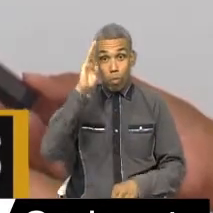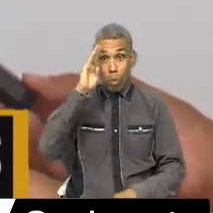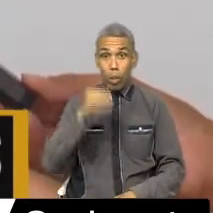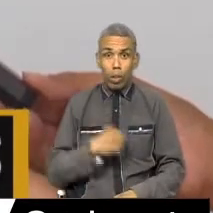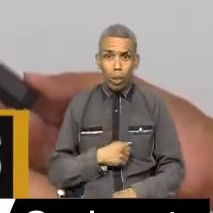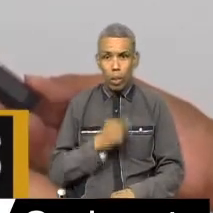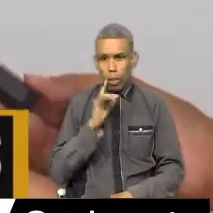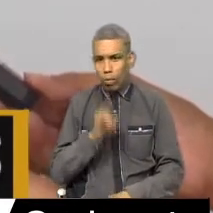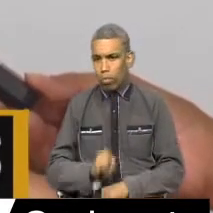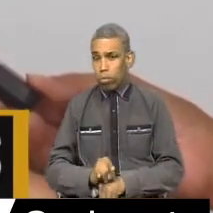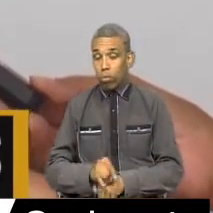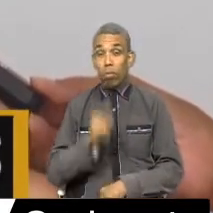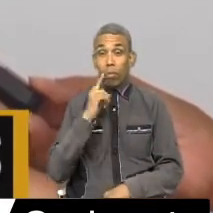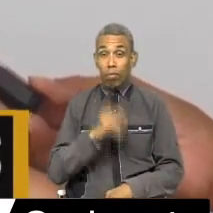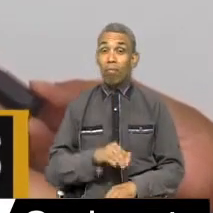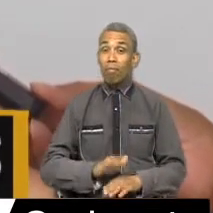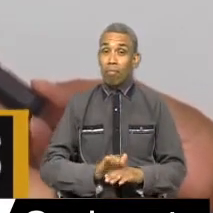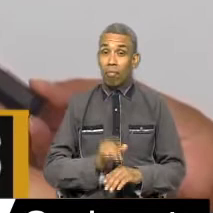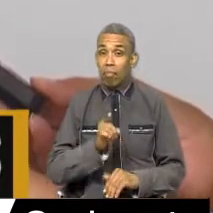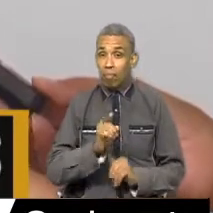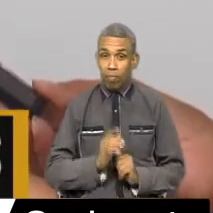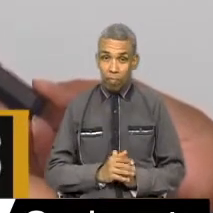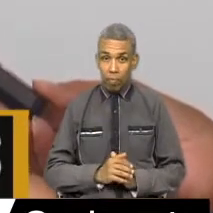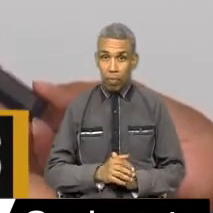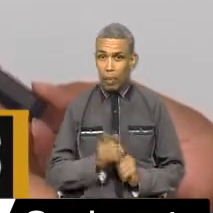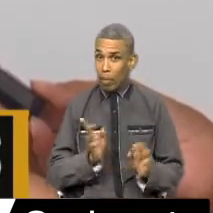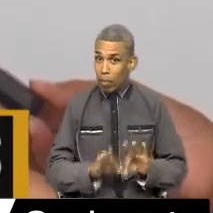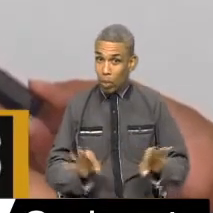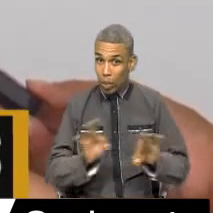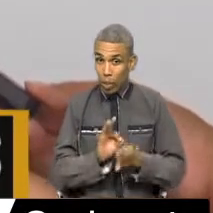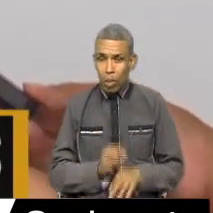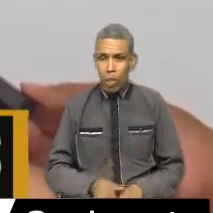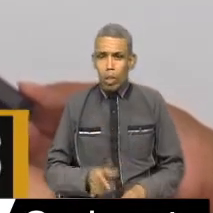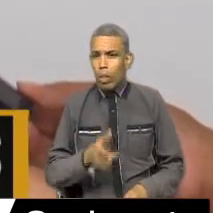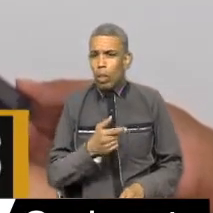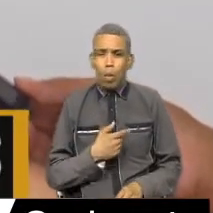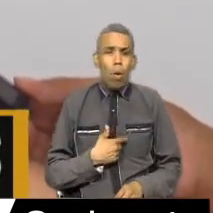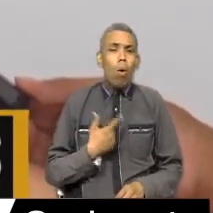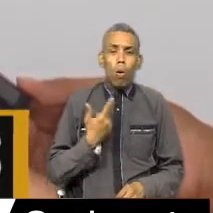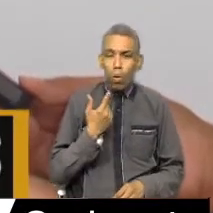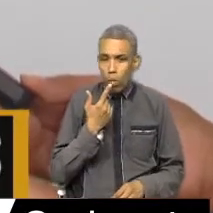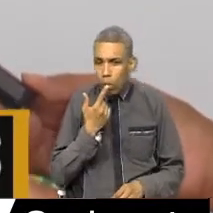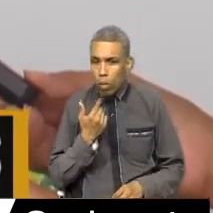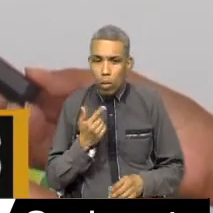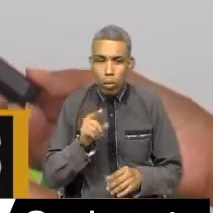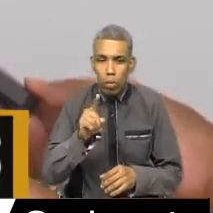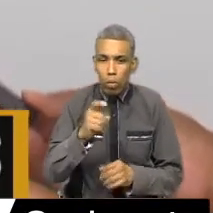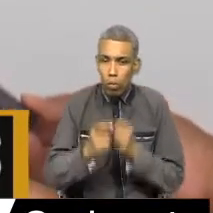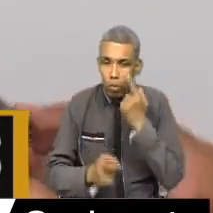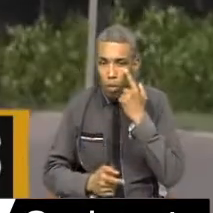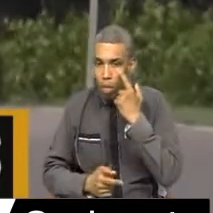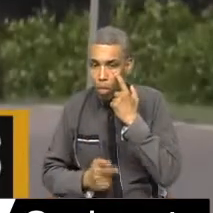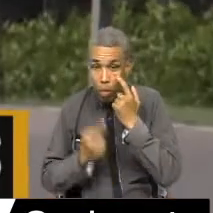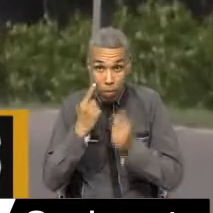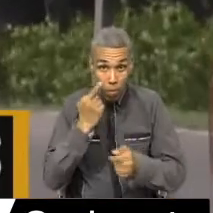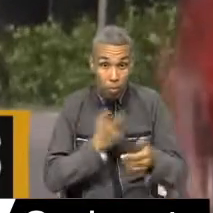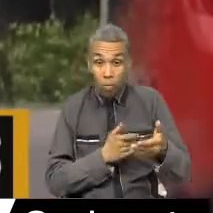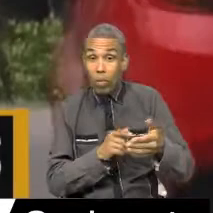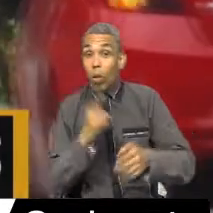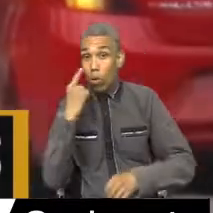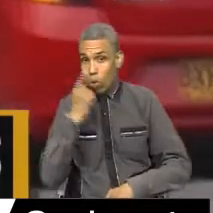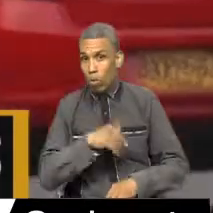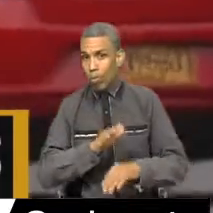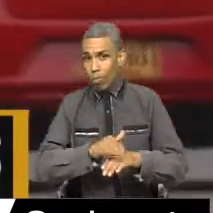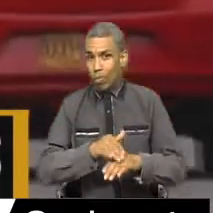verificar el estado de salud, la parte anémica y sobre todo que no haya consumo de licor ni sustancias